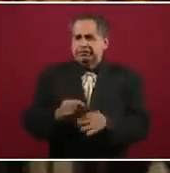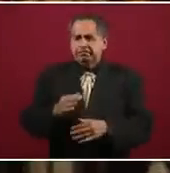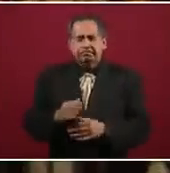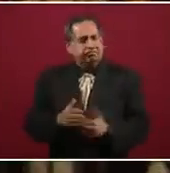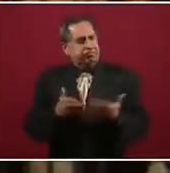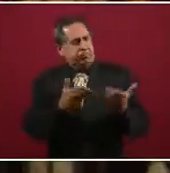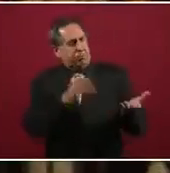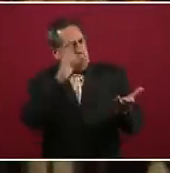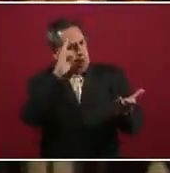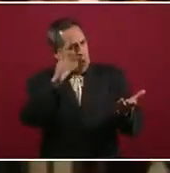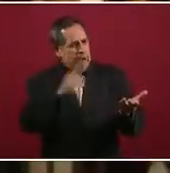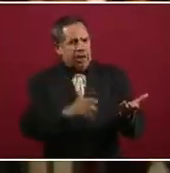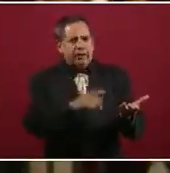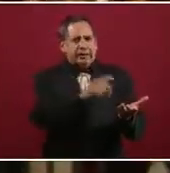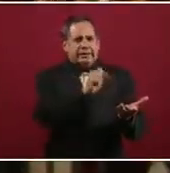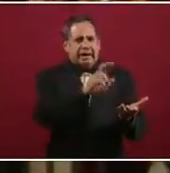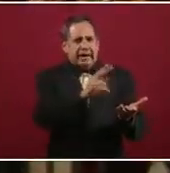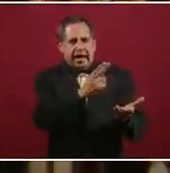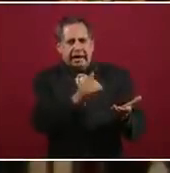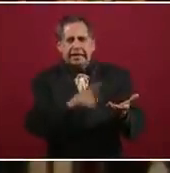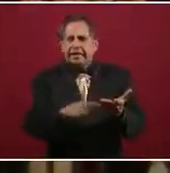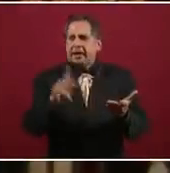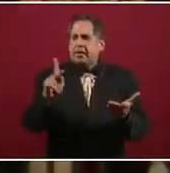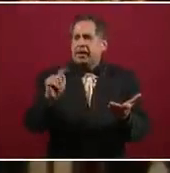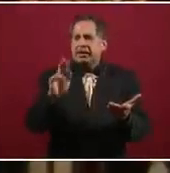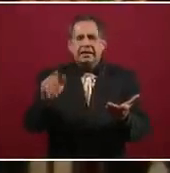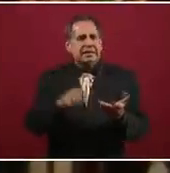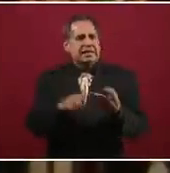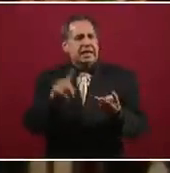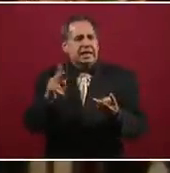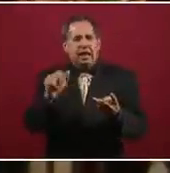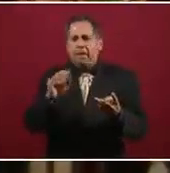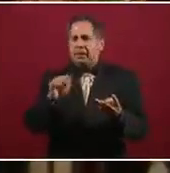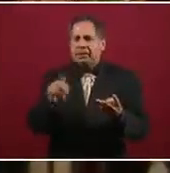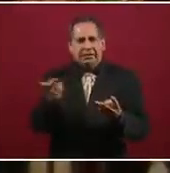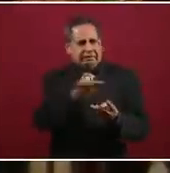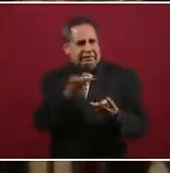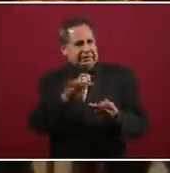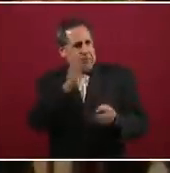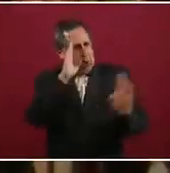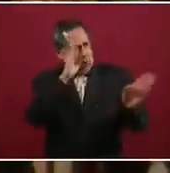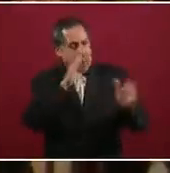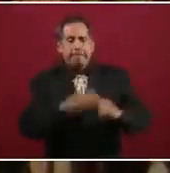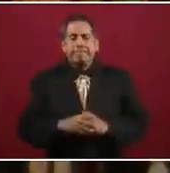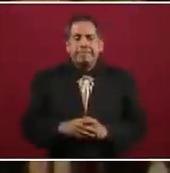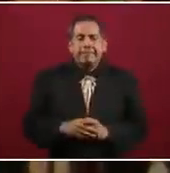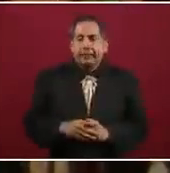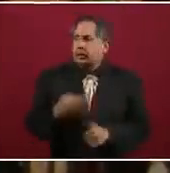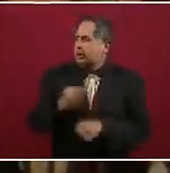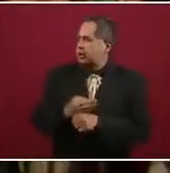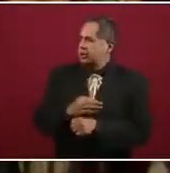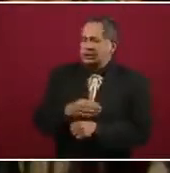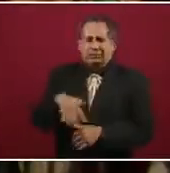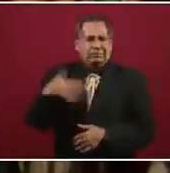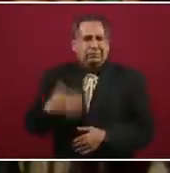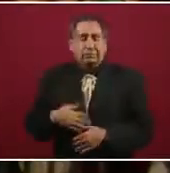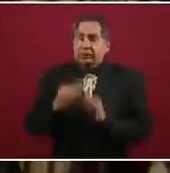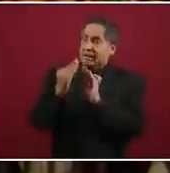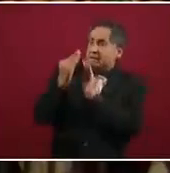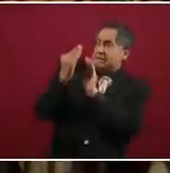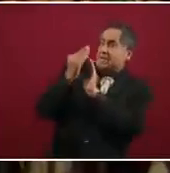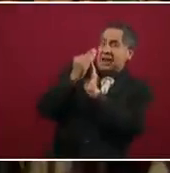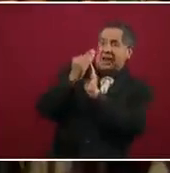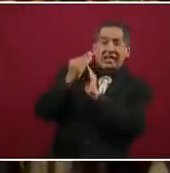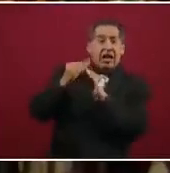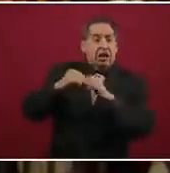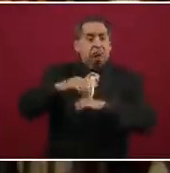Wemansin Rodríguez, Saraí Campech y Patricia Betaza. Efectivamente, un lugar privilegiado. Estoy muy cerca del balcón